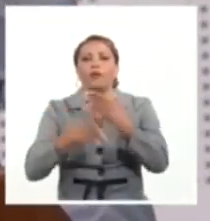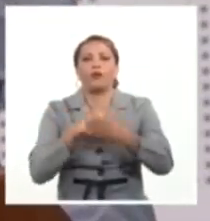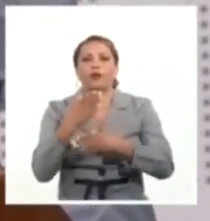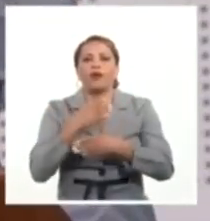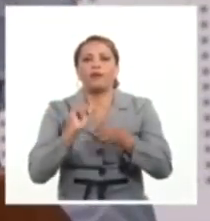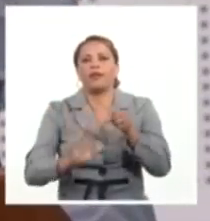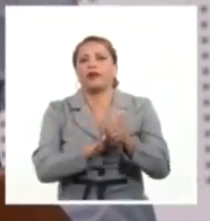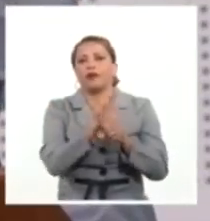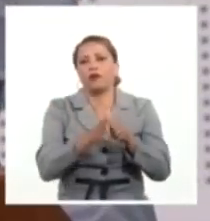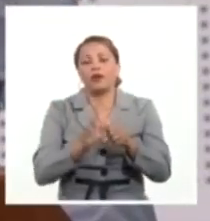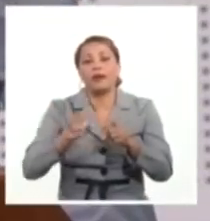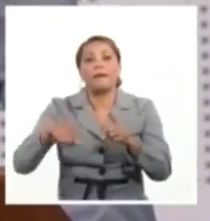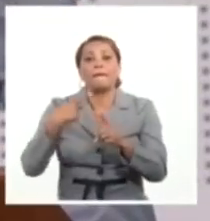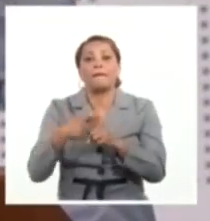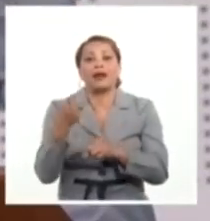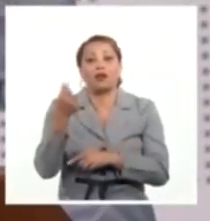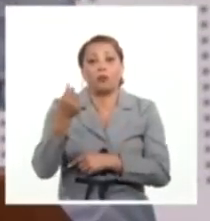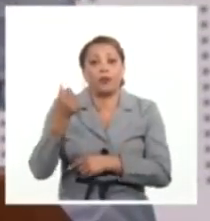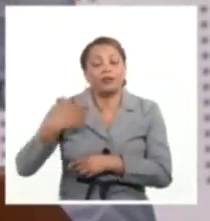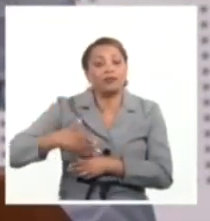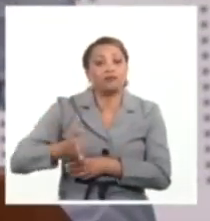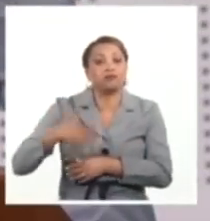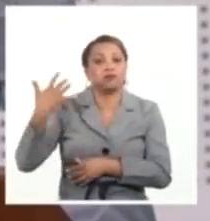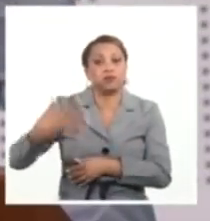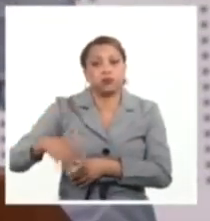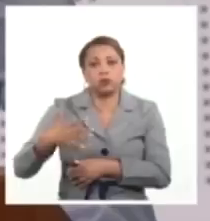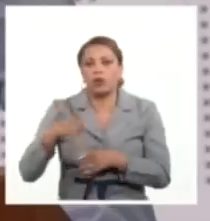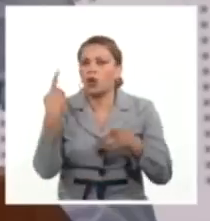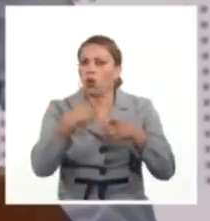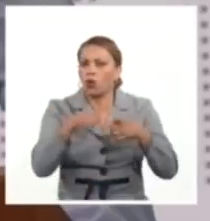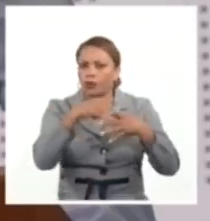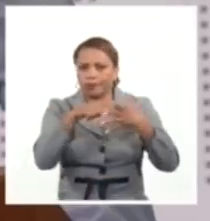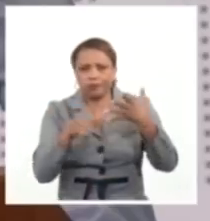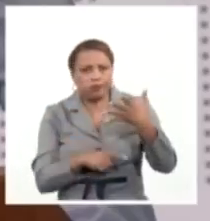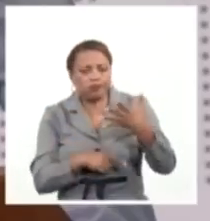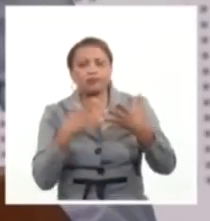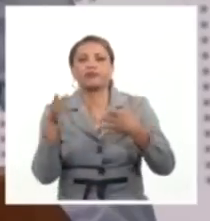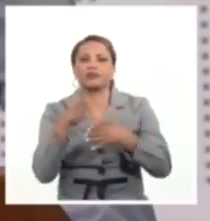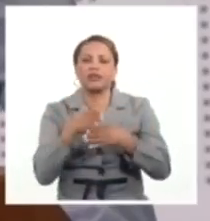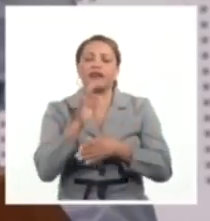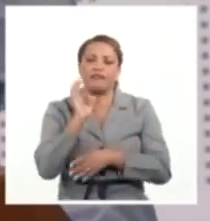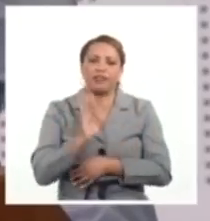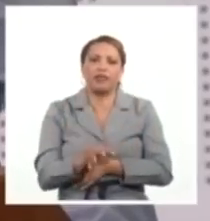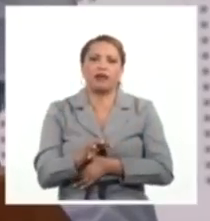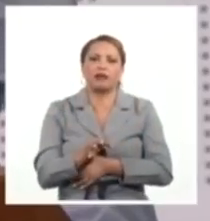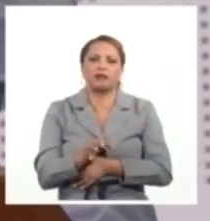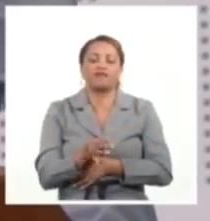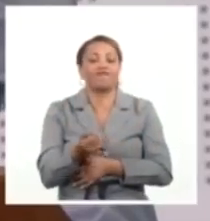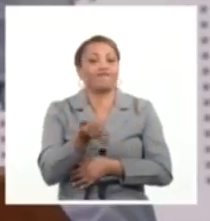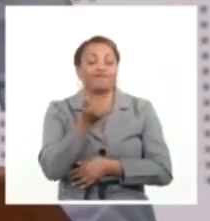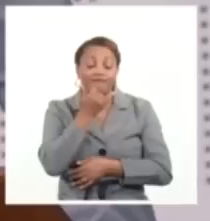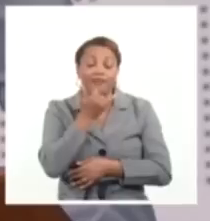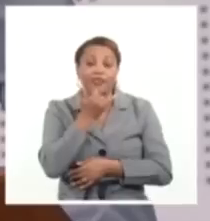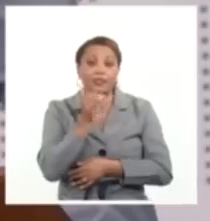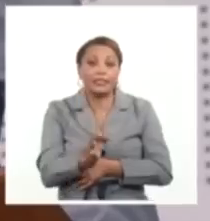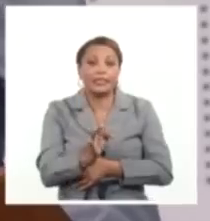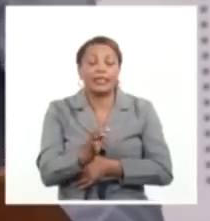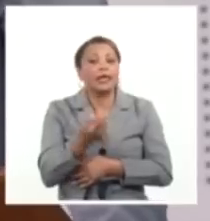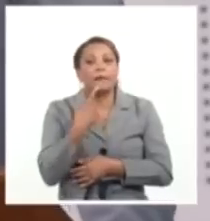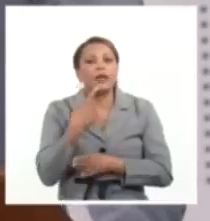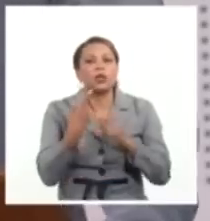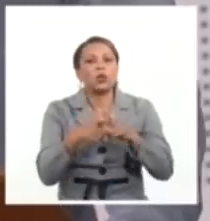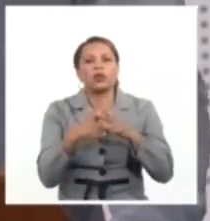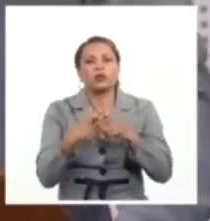la inflación internacional, entre otros factores adversos, es lo cierto, lo innegable. Pero no